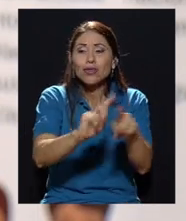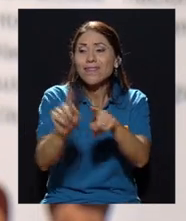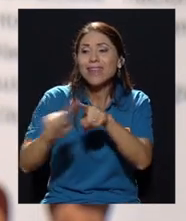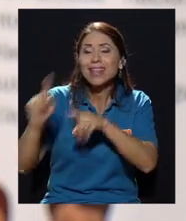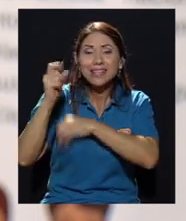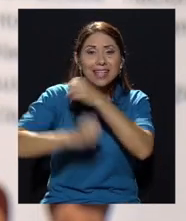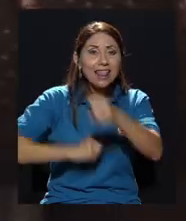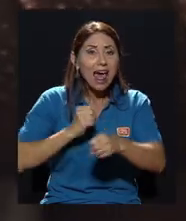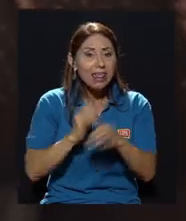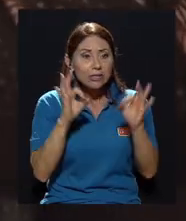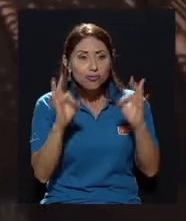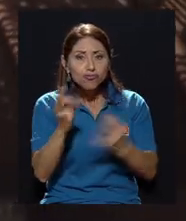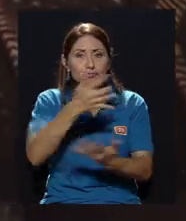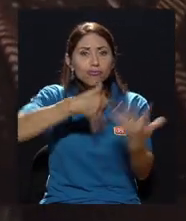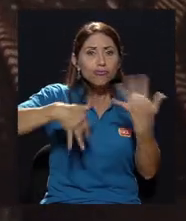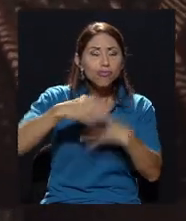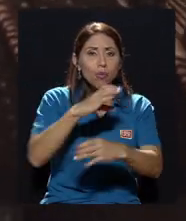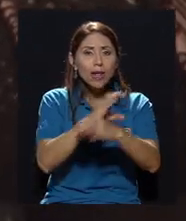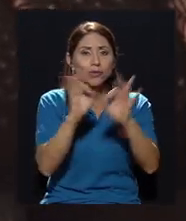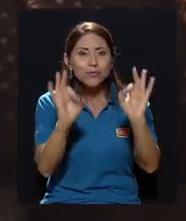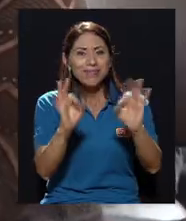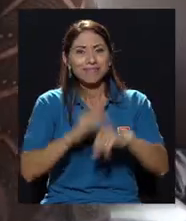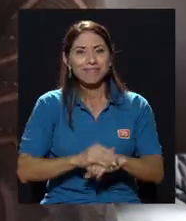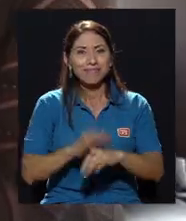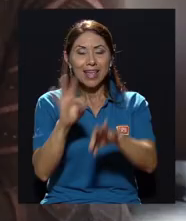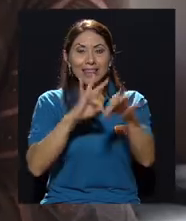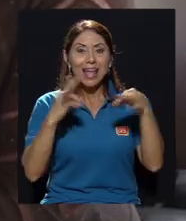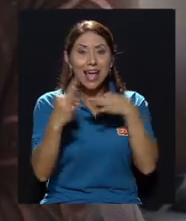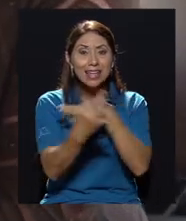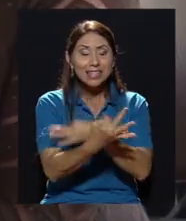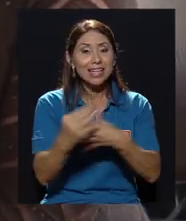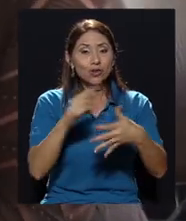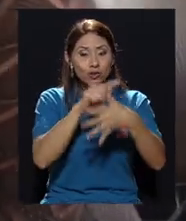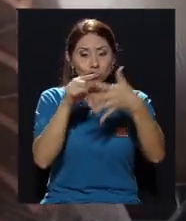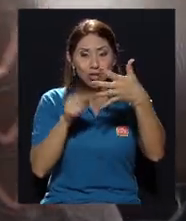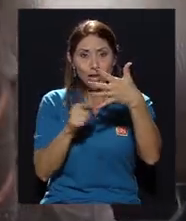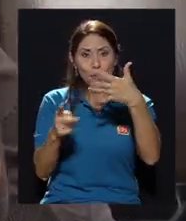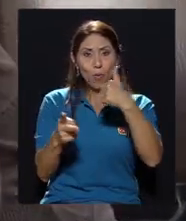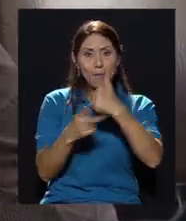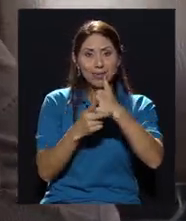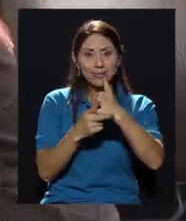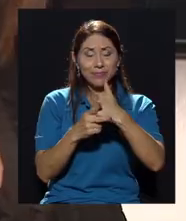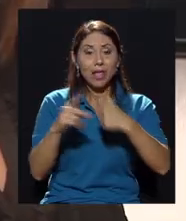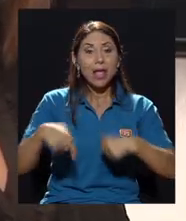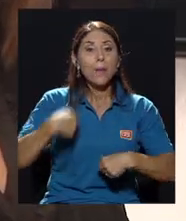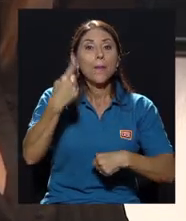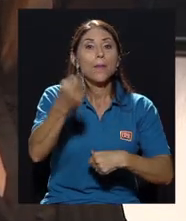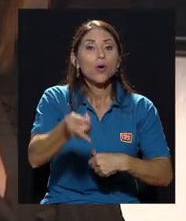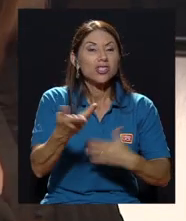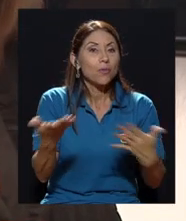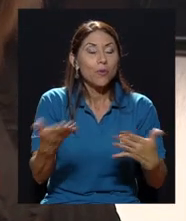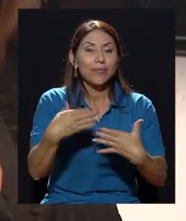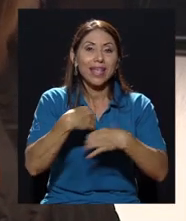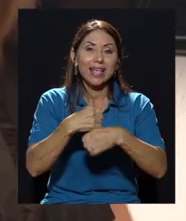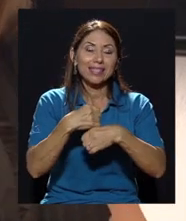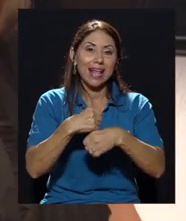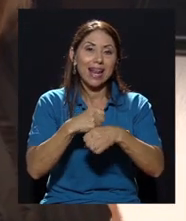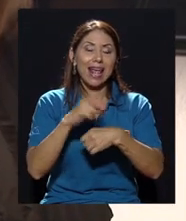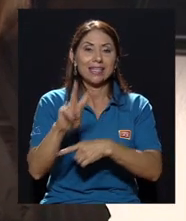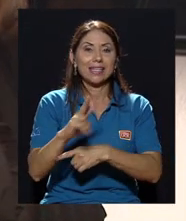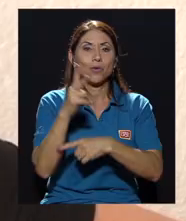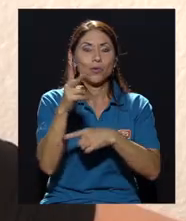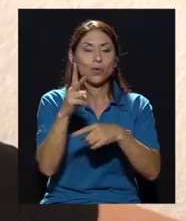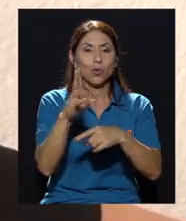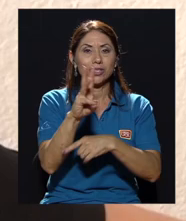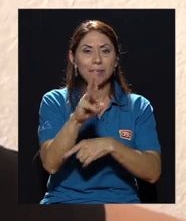todas las edades y cuidarnos bien. Los talleres constan de 5 sesiones y el próximo se realizará durante el